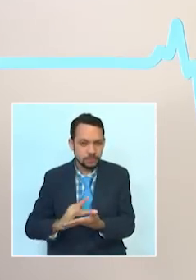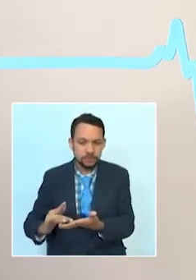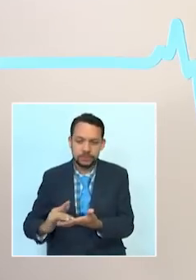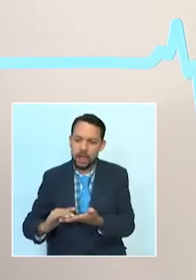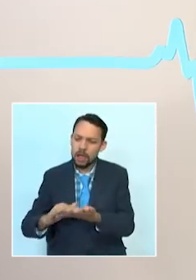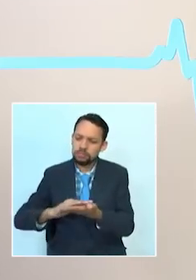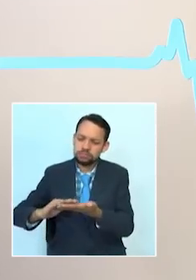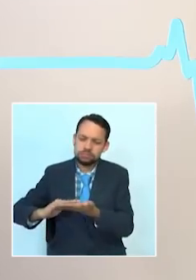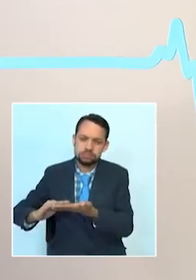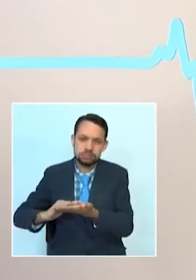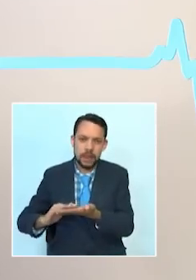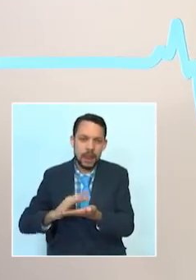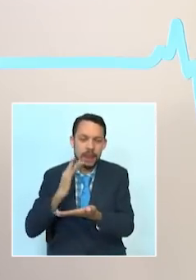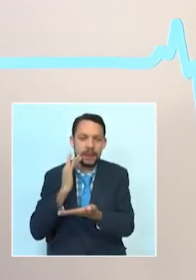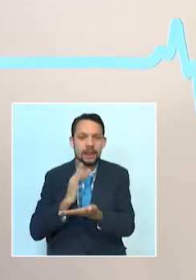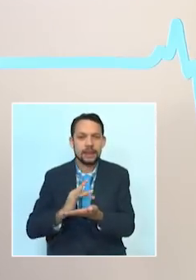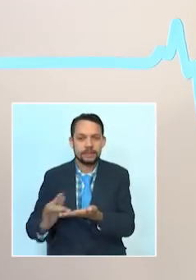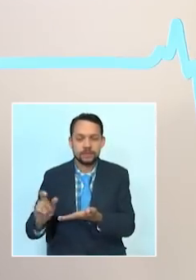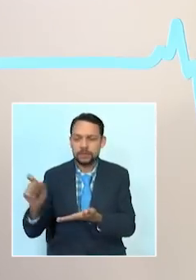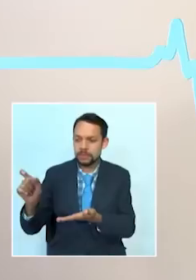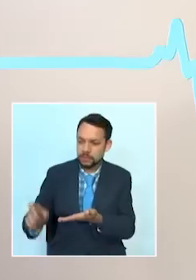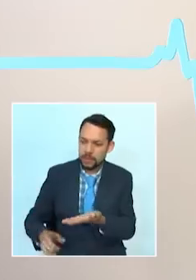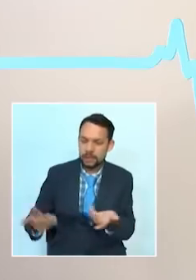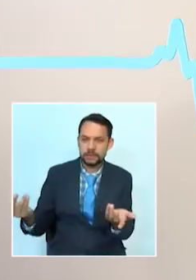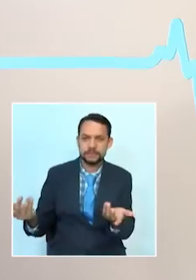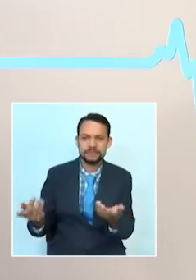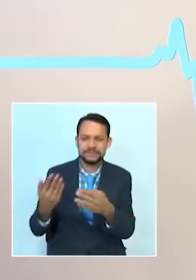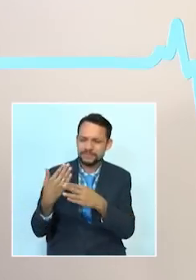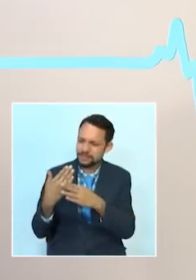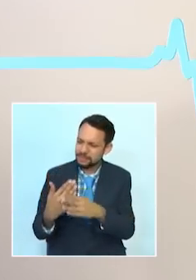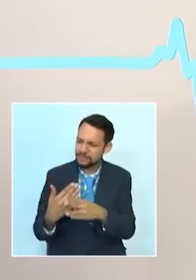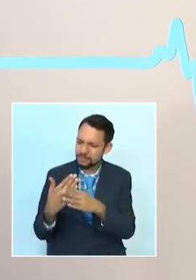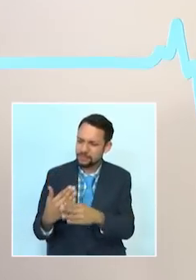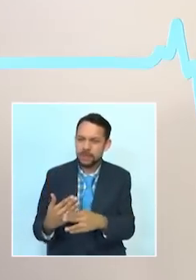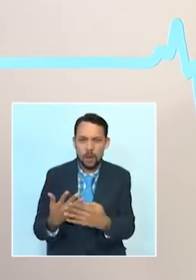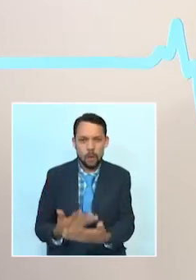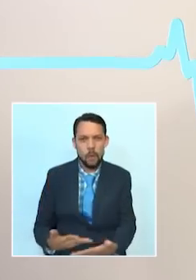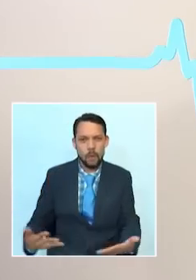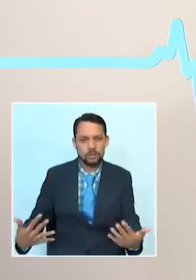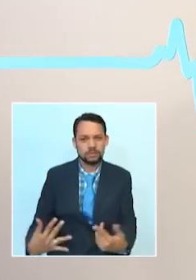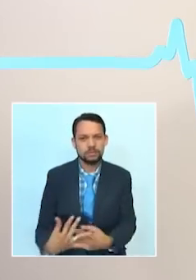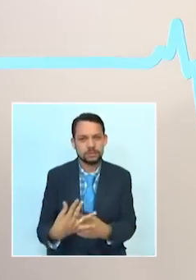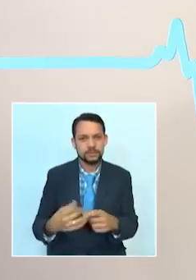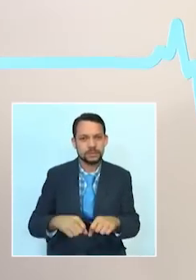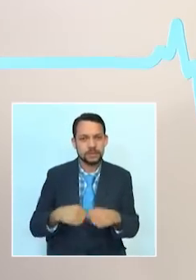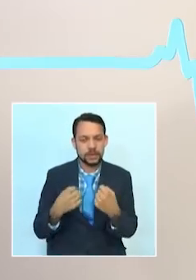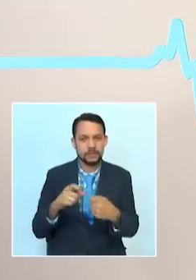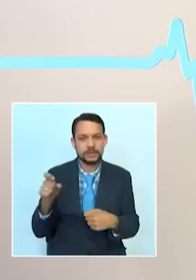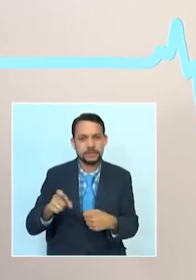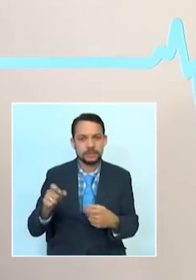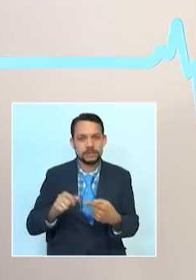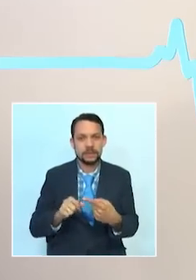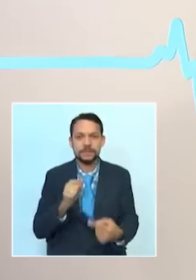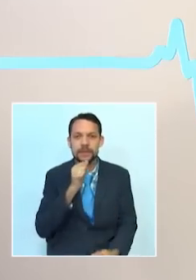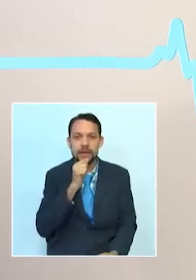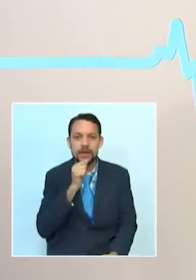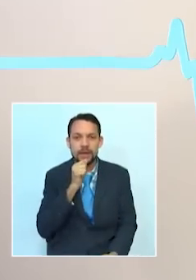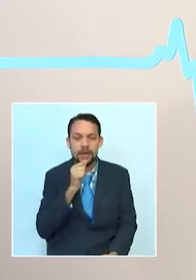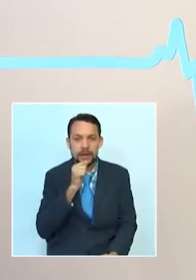enfermedades gastrointestinales y todo tipo de parásitos que puedan entrar a nuestro cuerpo se hace con agua vinagre y